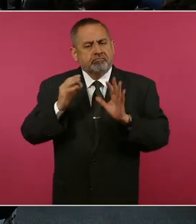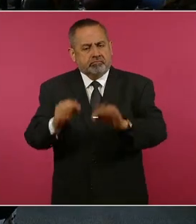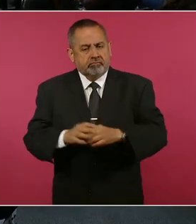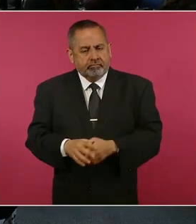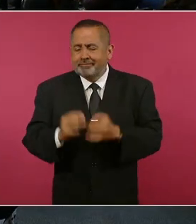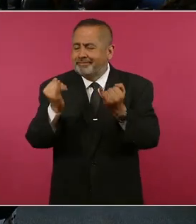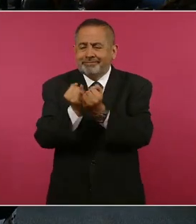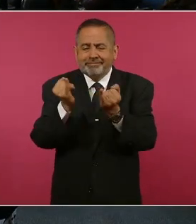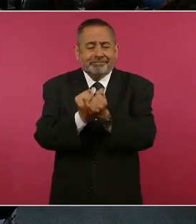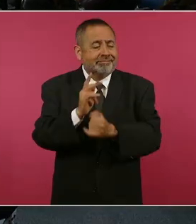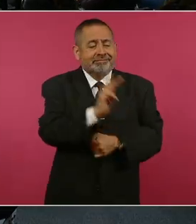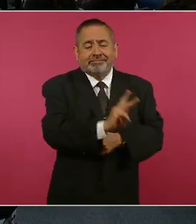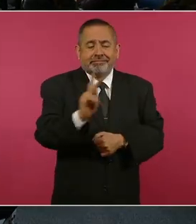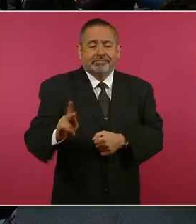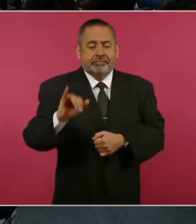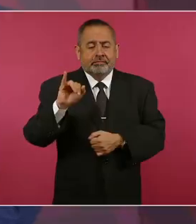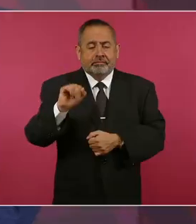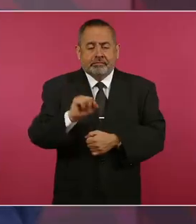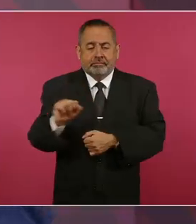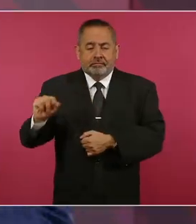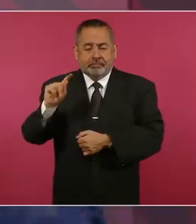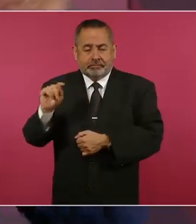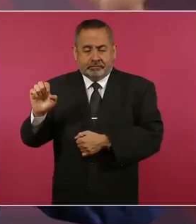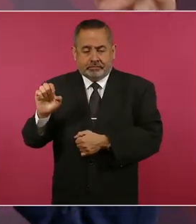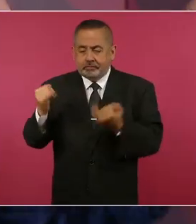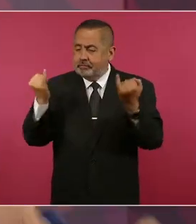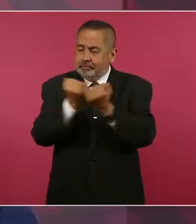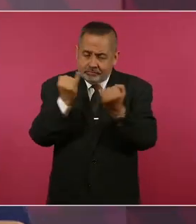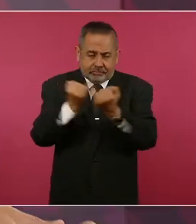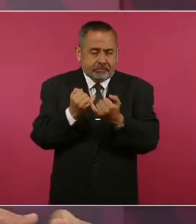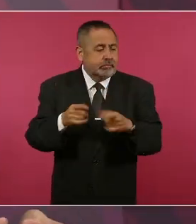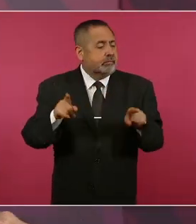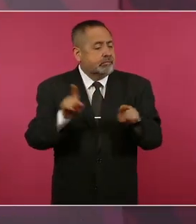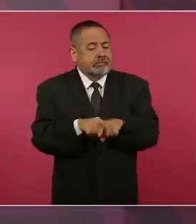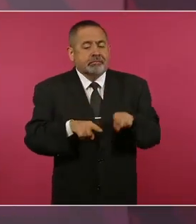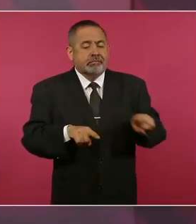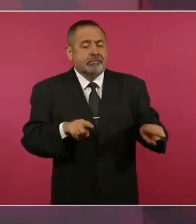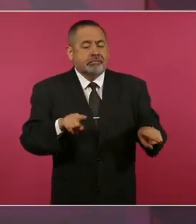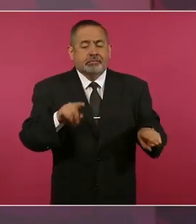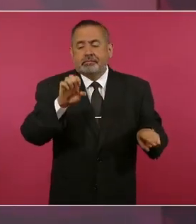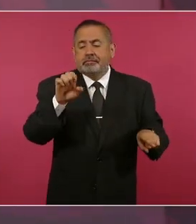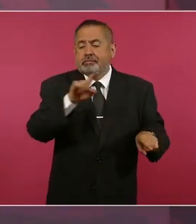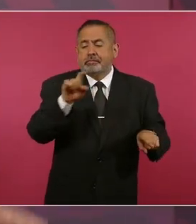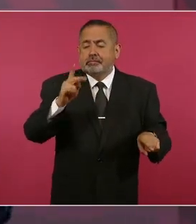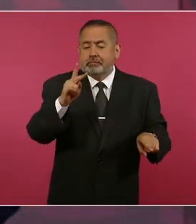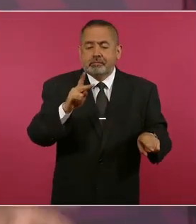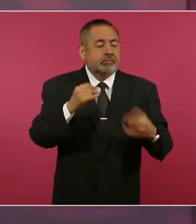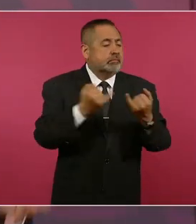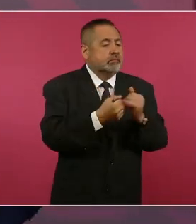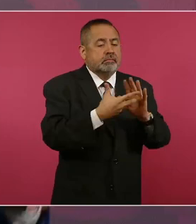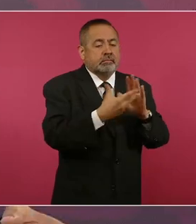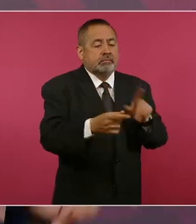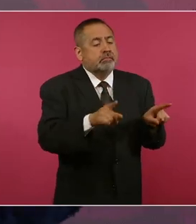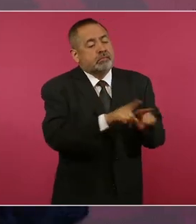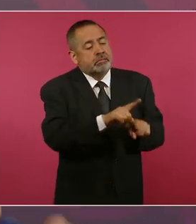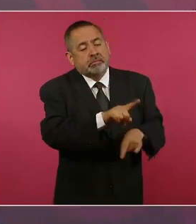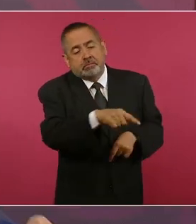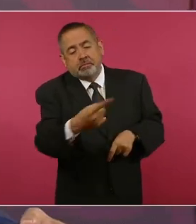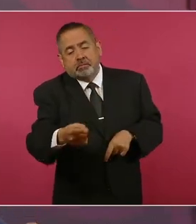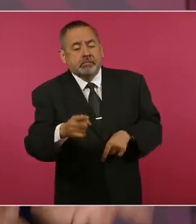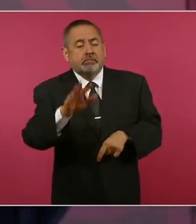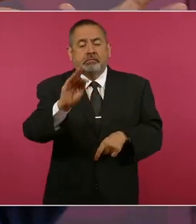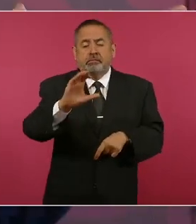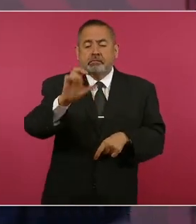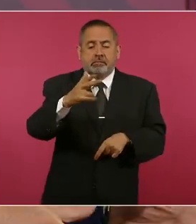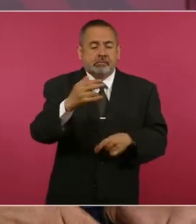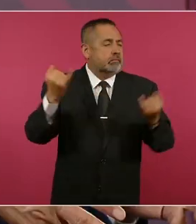ISSSTE, porque lo que hizo Zedillo lo repitió Calderón con los trabajadores al servicio del Estado,